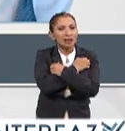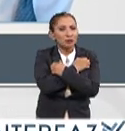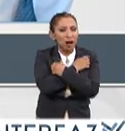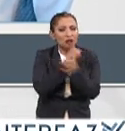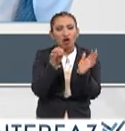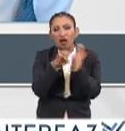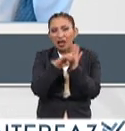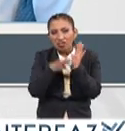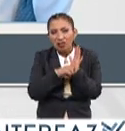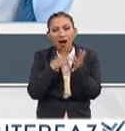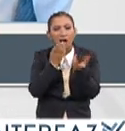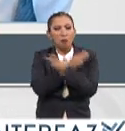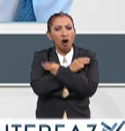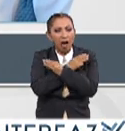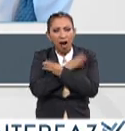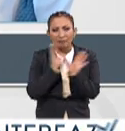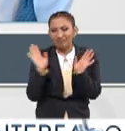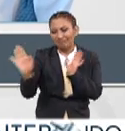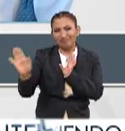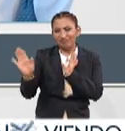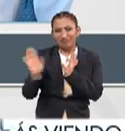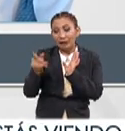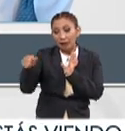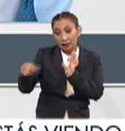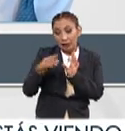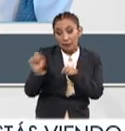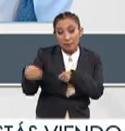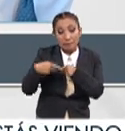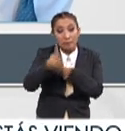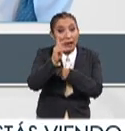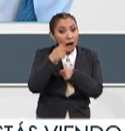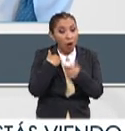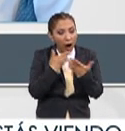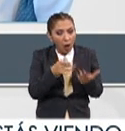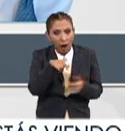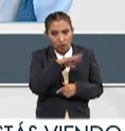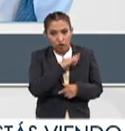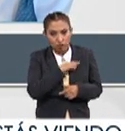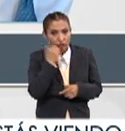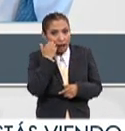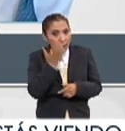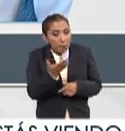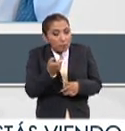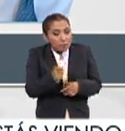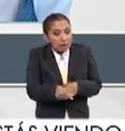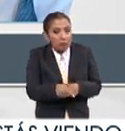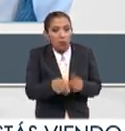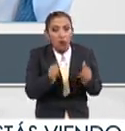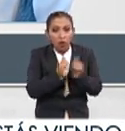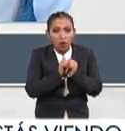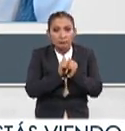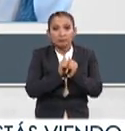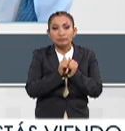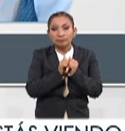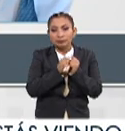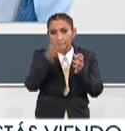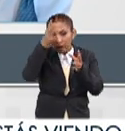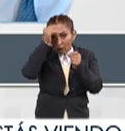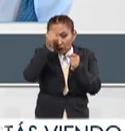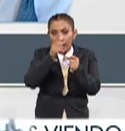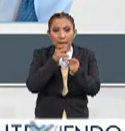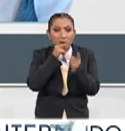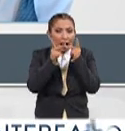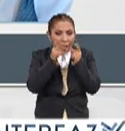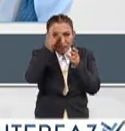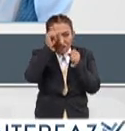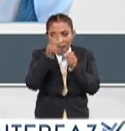nuestros padres para que nos formen en esta parte. Sin embargo, nosotros queremos en esta parte, a través de conceptos, a